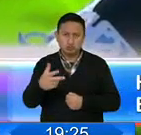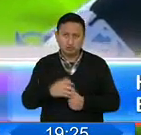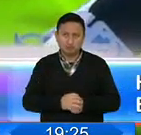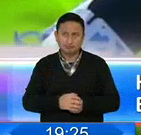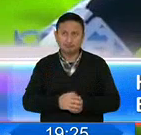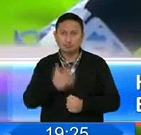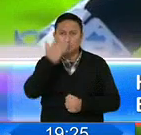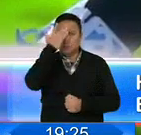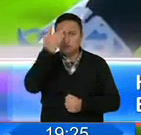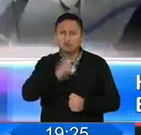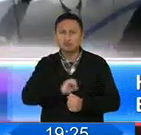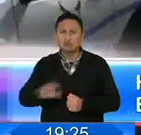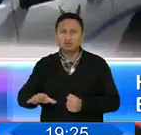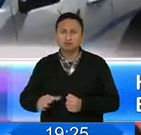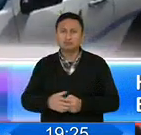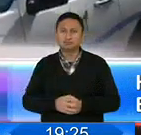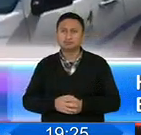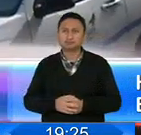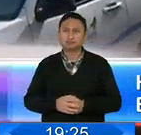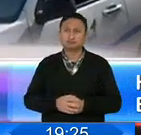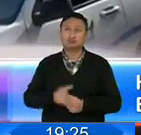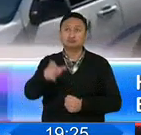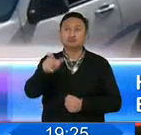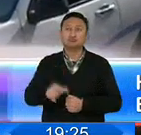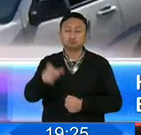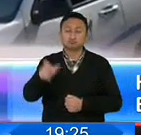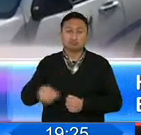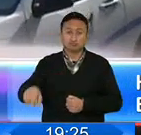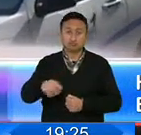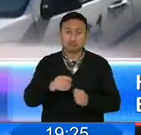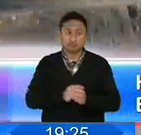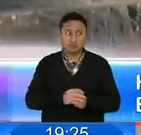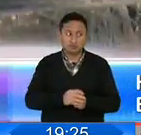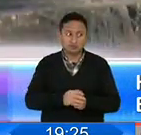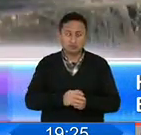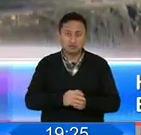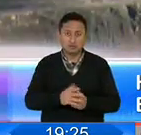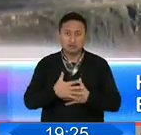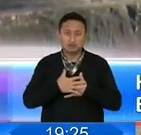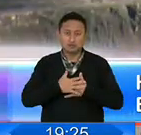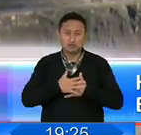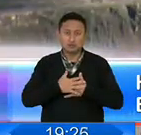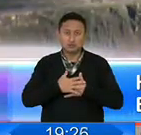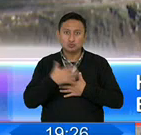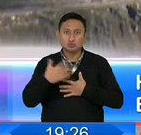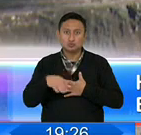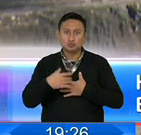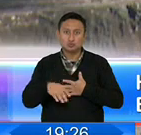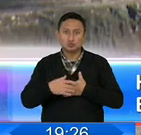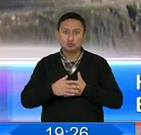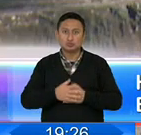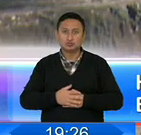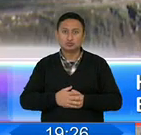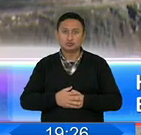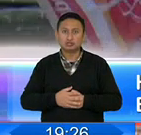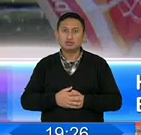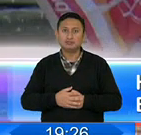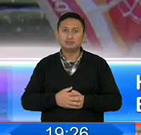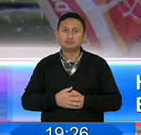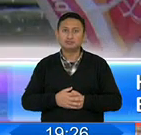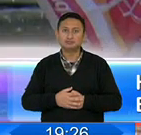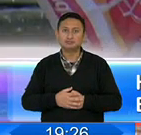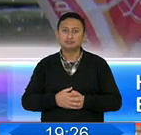qué lo dejó botando aquí. Habitantes del sector no salían del asombro por la crueldad con la que en esta